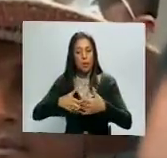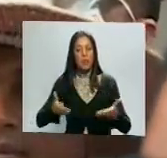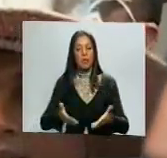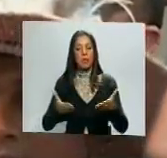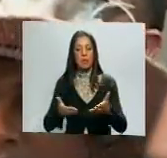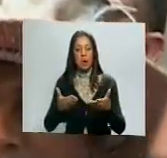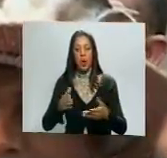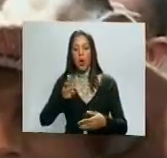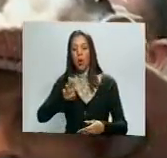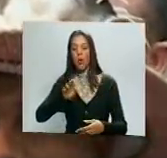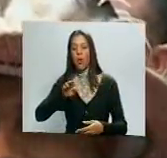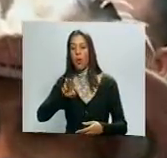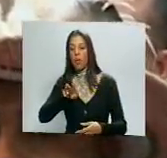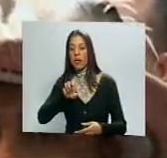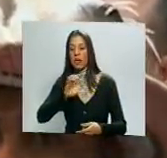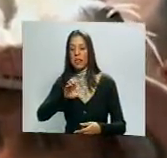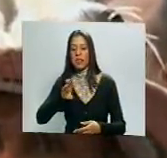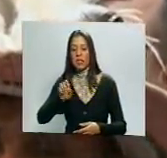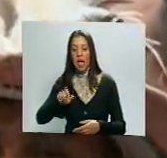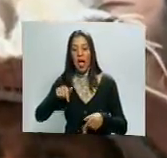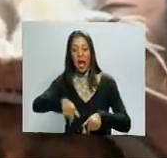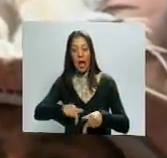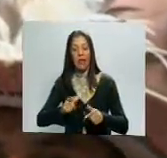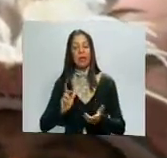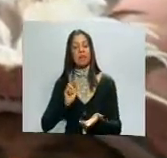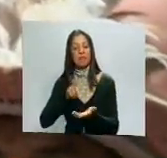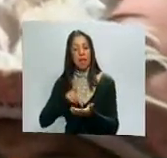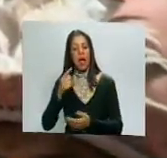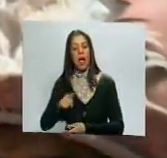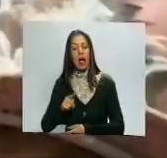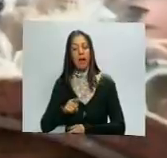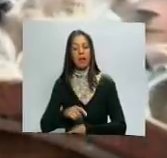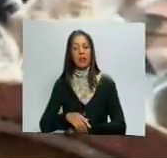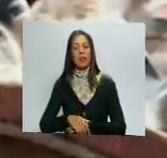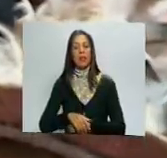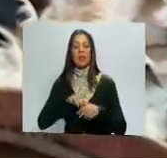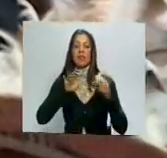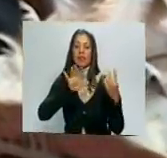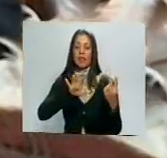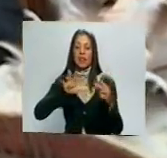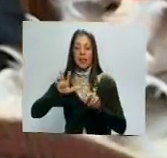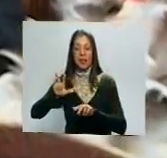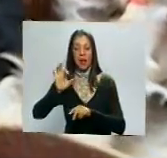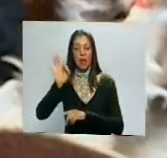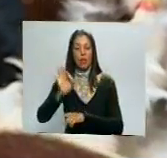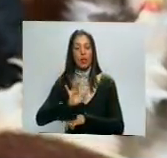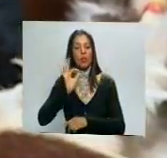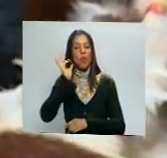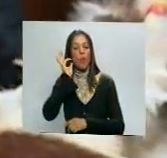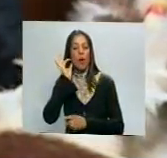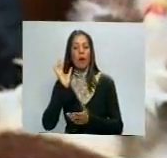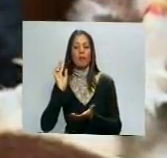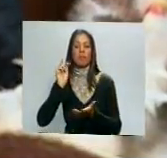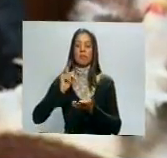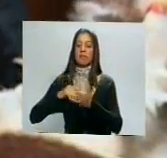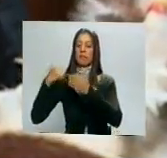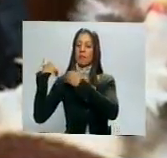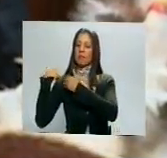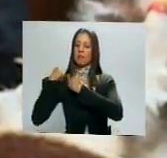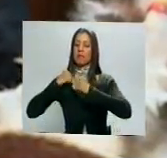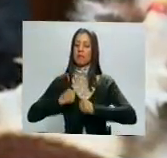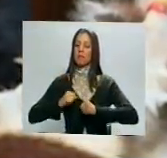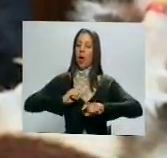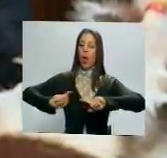VCH. Acá contamos con la presencia de 73% de mujeres que asumen jefaturas